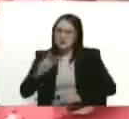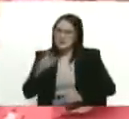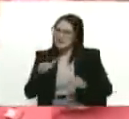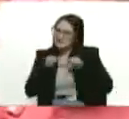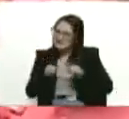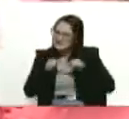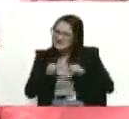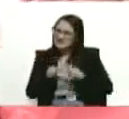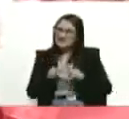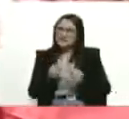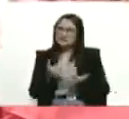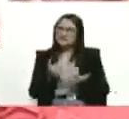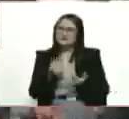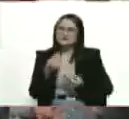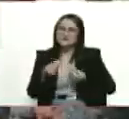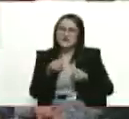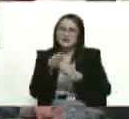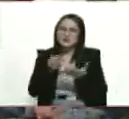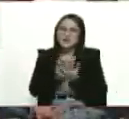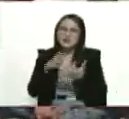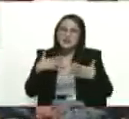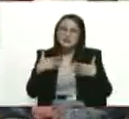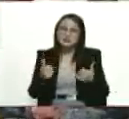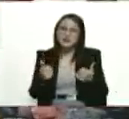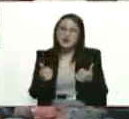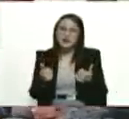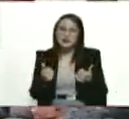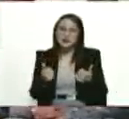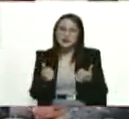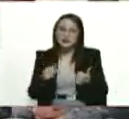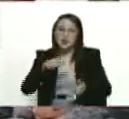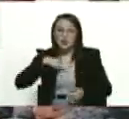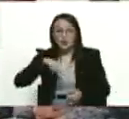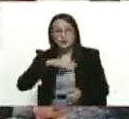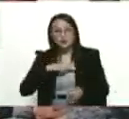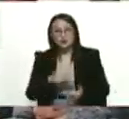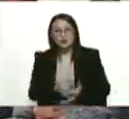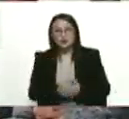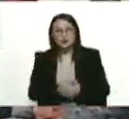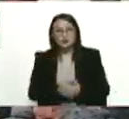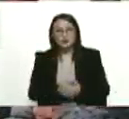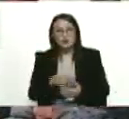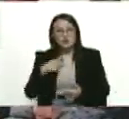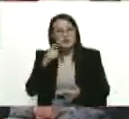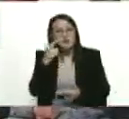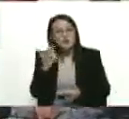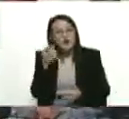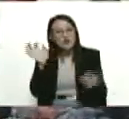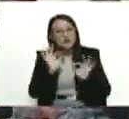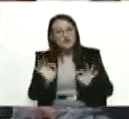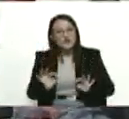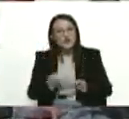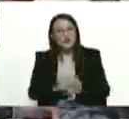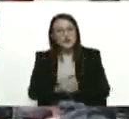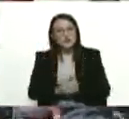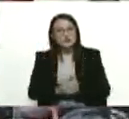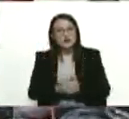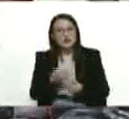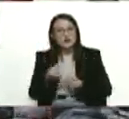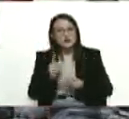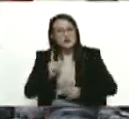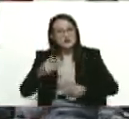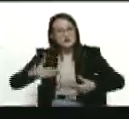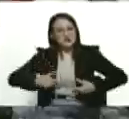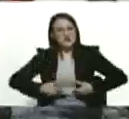incisivos ahí hasta que ese problema de salud esté resuelto. Hay que buscar la manera. Hay que hacer el esfuerzo